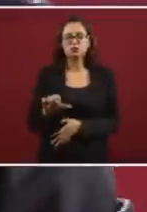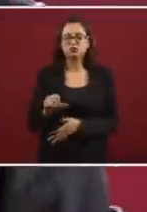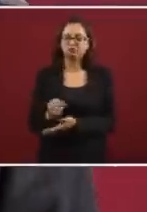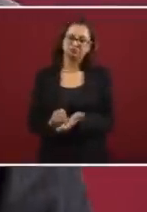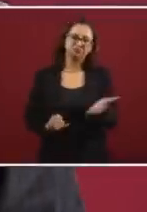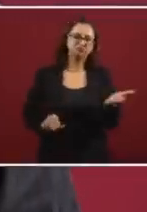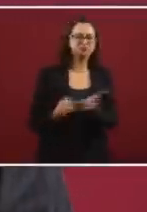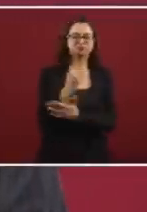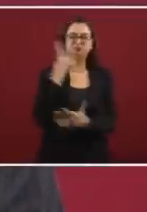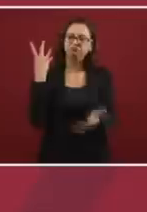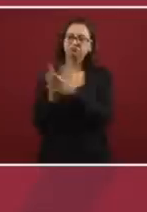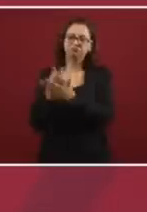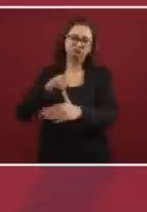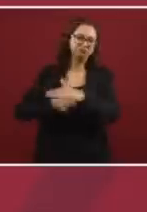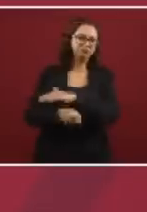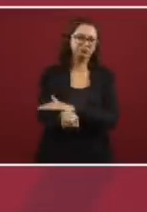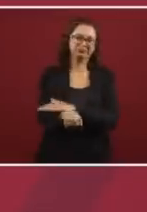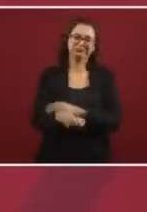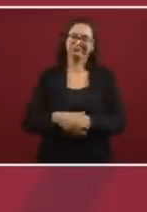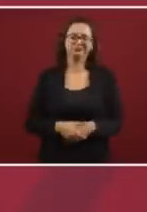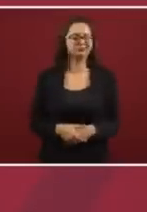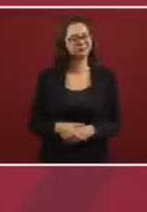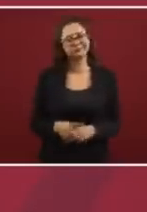ordena la orden de aprehensión